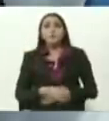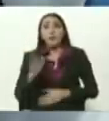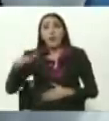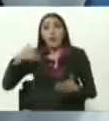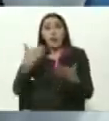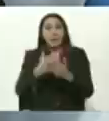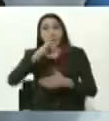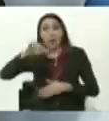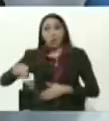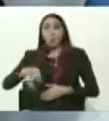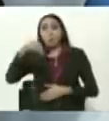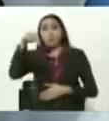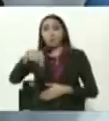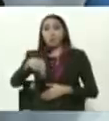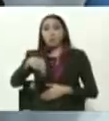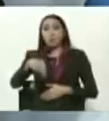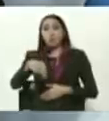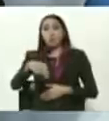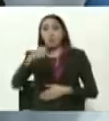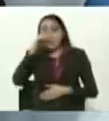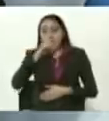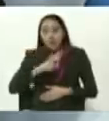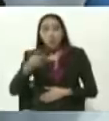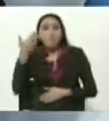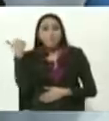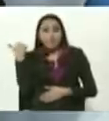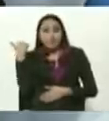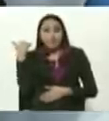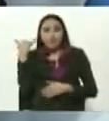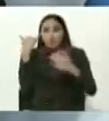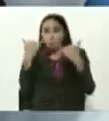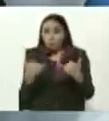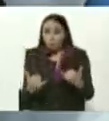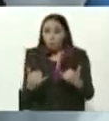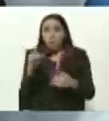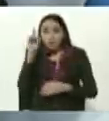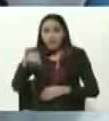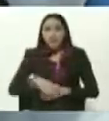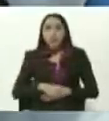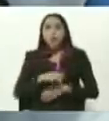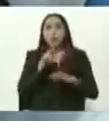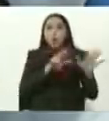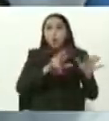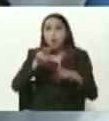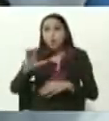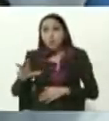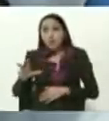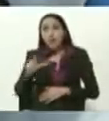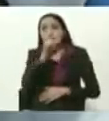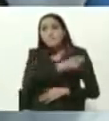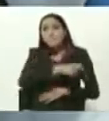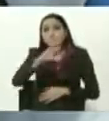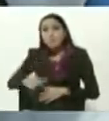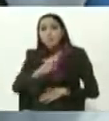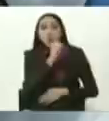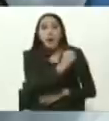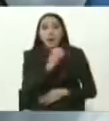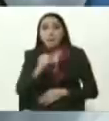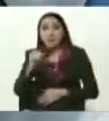junio del año pasado, de este año también, 83 personas